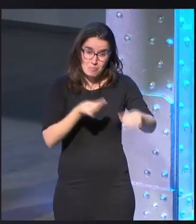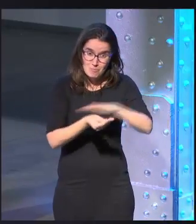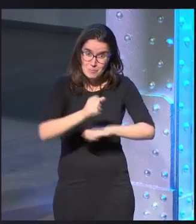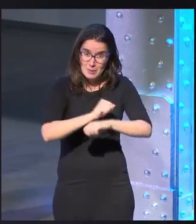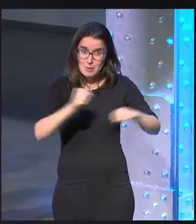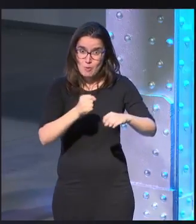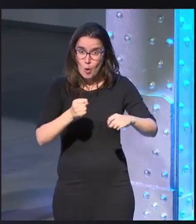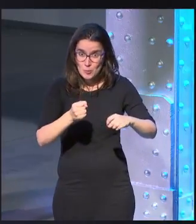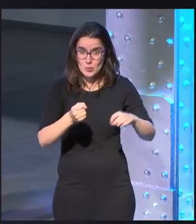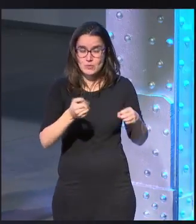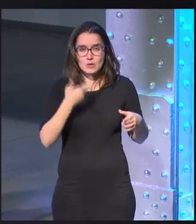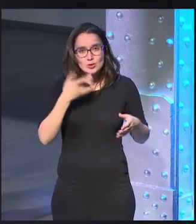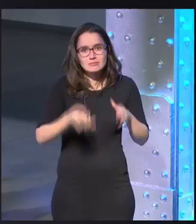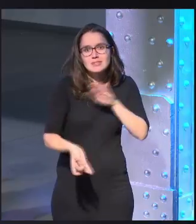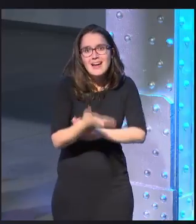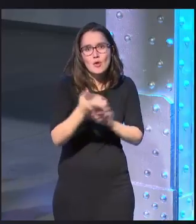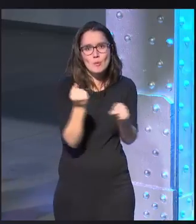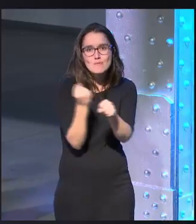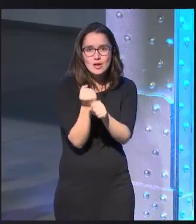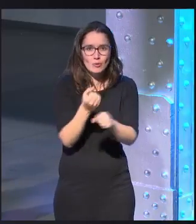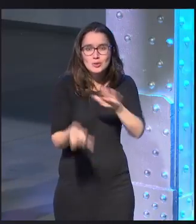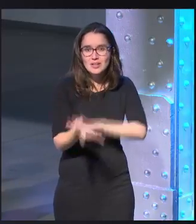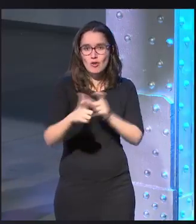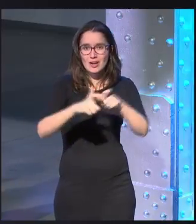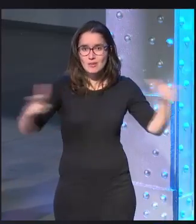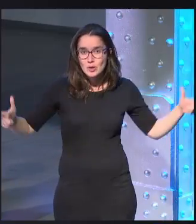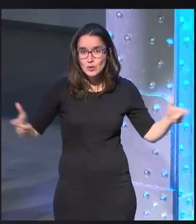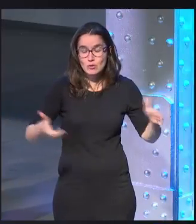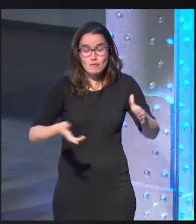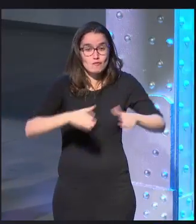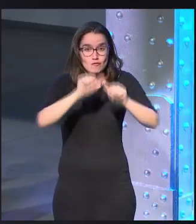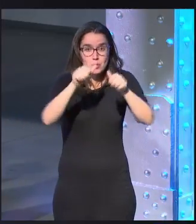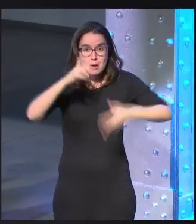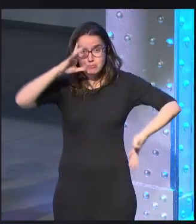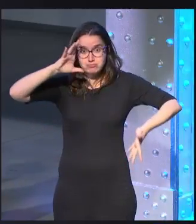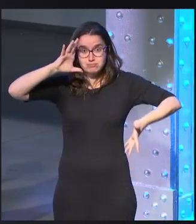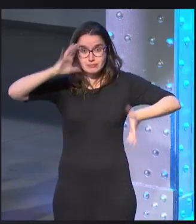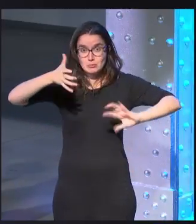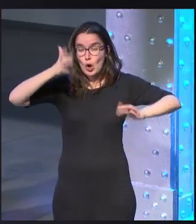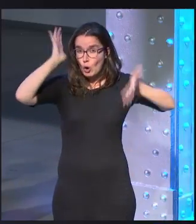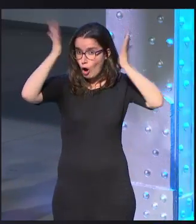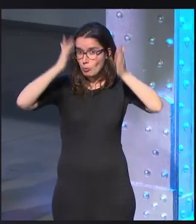Hemos generado empleo, hemos generado crecimiento, hemos generado de una forma completamente alocada y sin control.